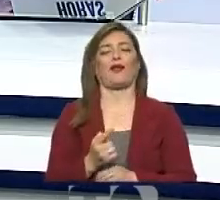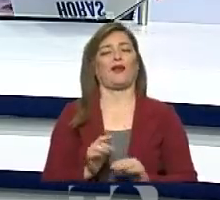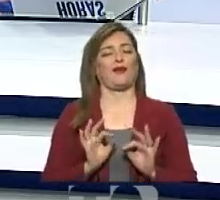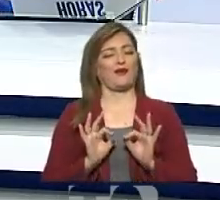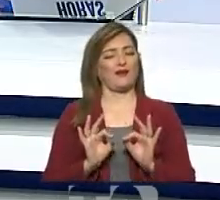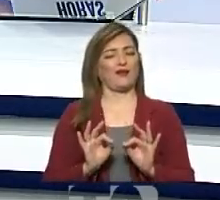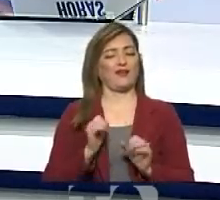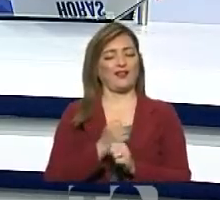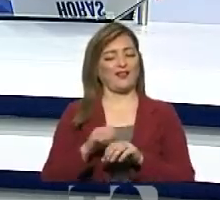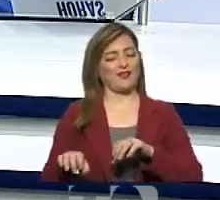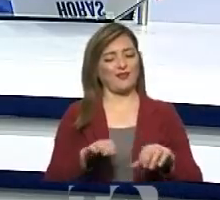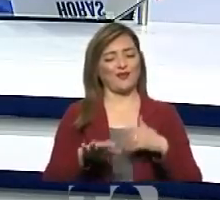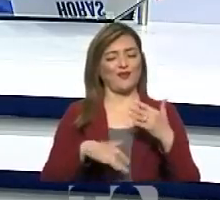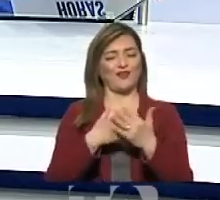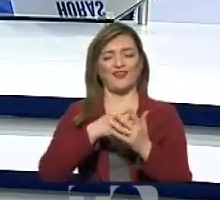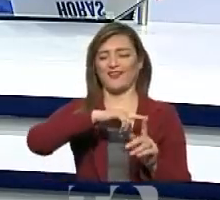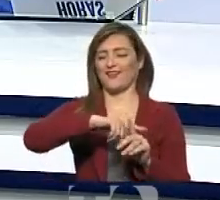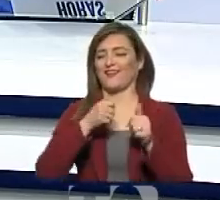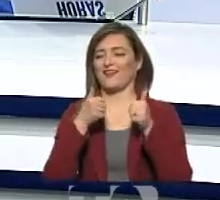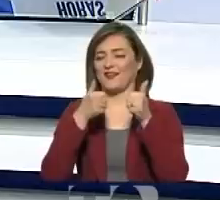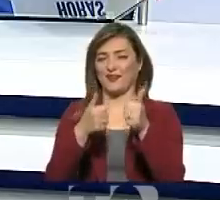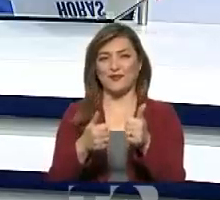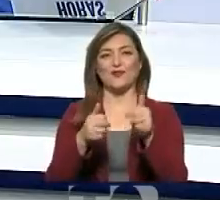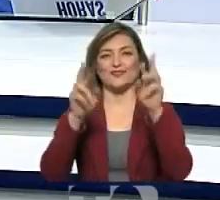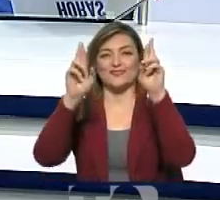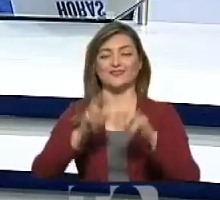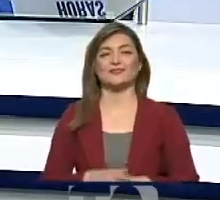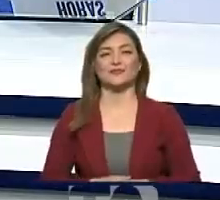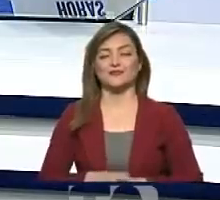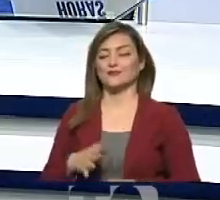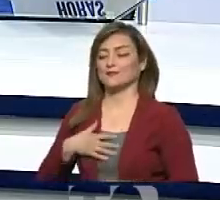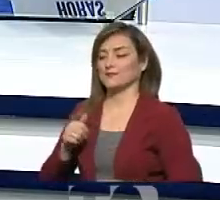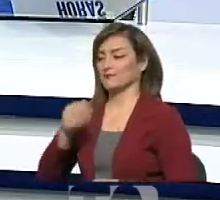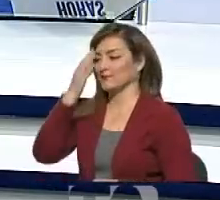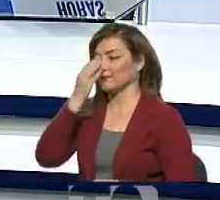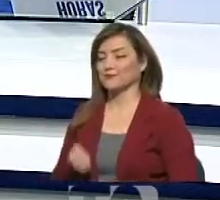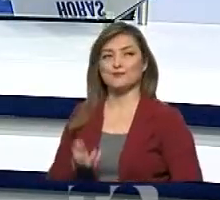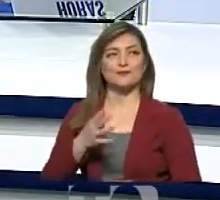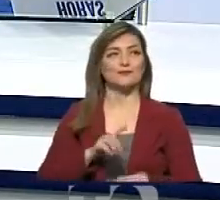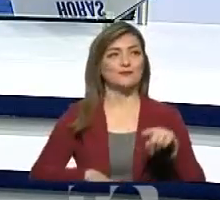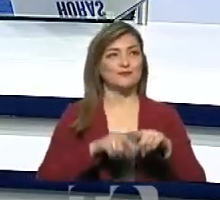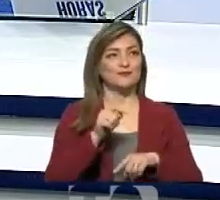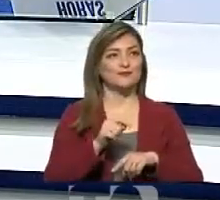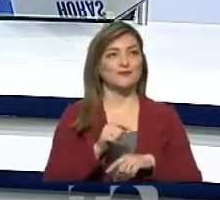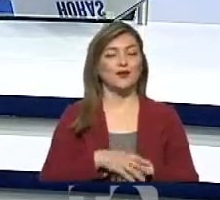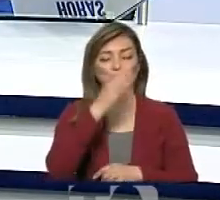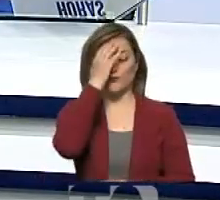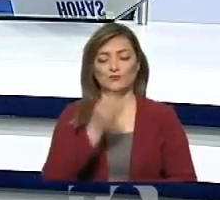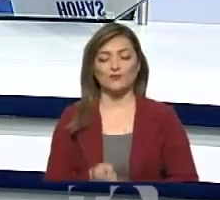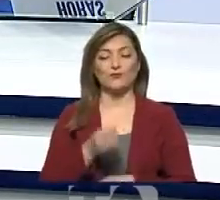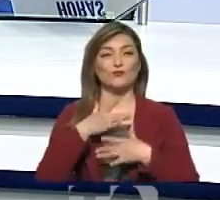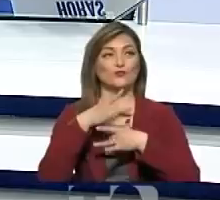que emprendan durante toda esta jornada. ¿Cómo estás, Andrea? Buen día para ti. ¿Qué tal, Marisabel? Amigos, ¿cómo están? Muy buenos días, qué gusto